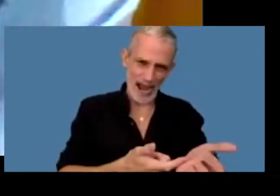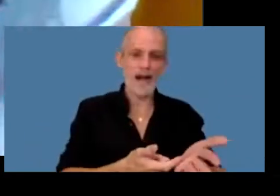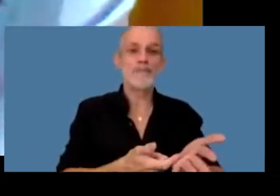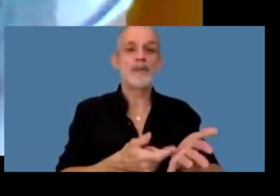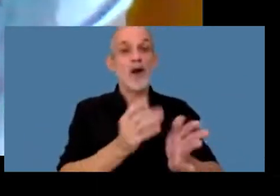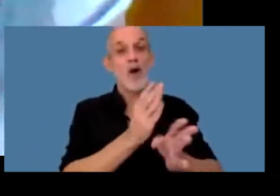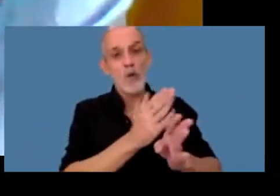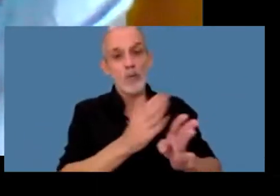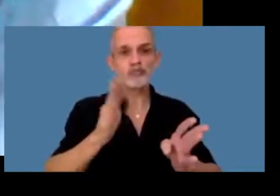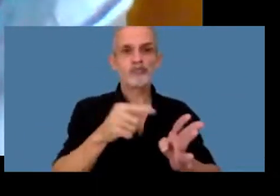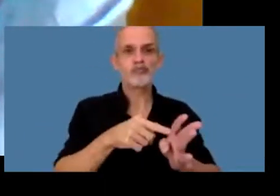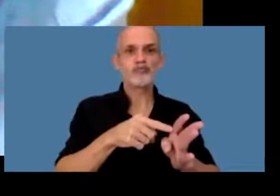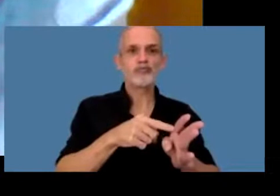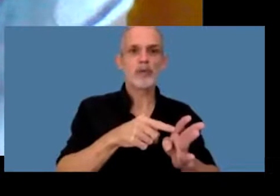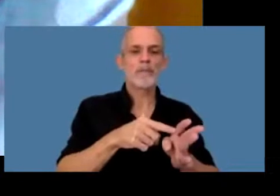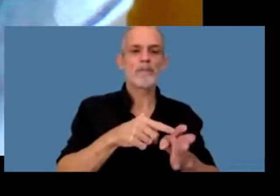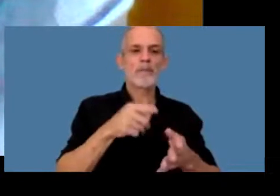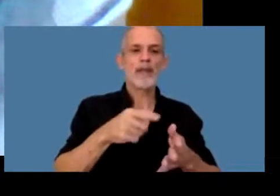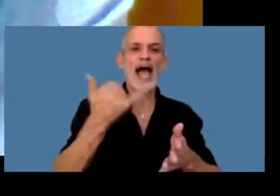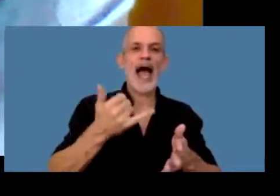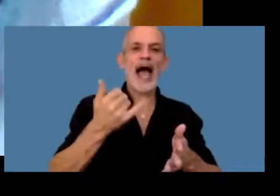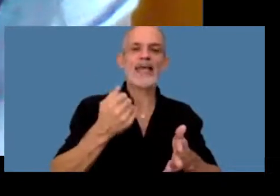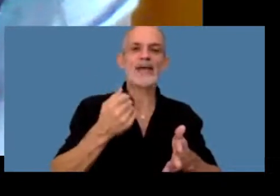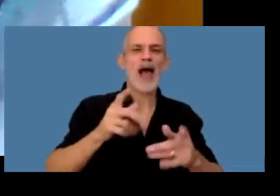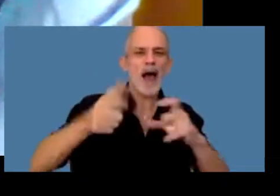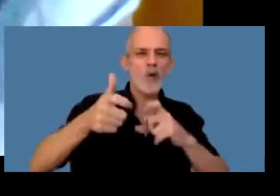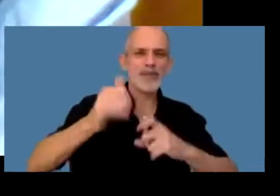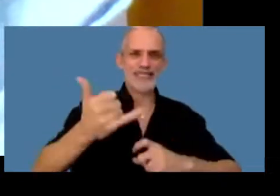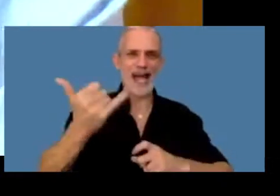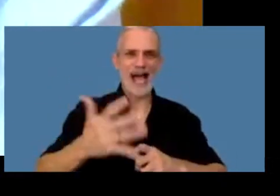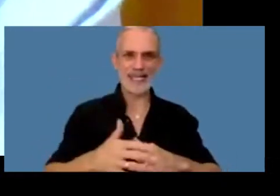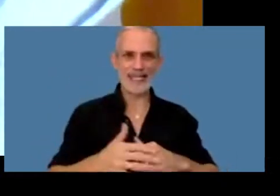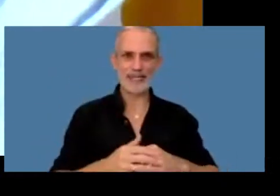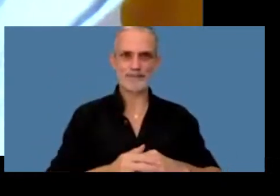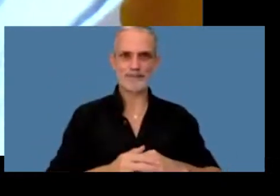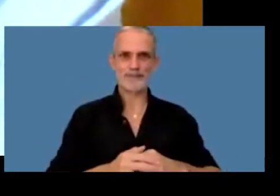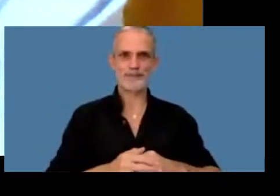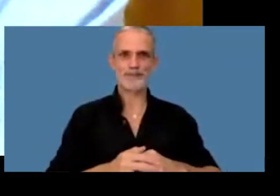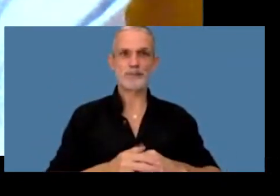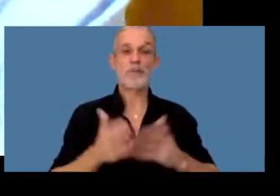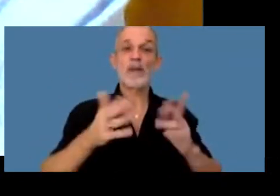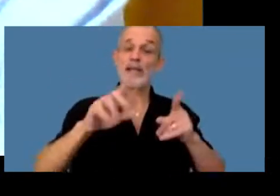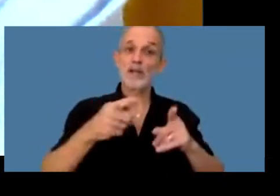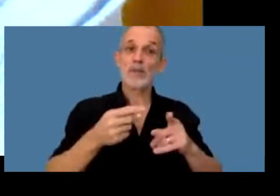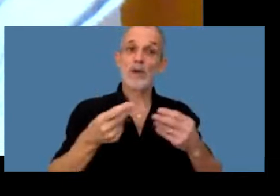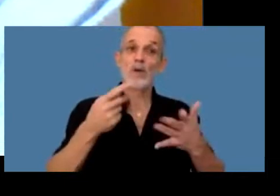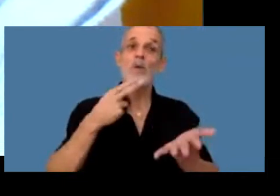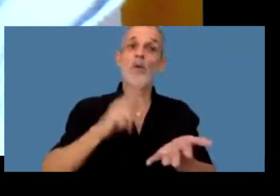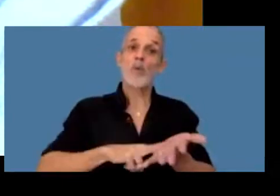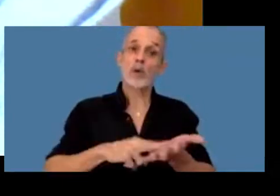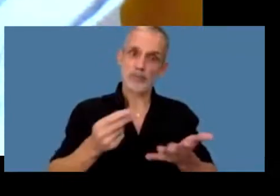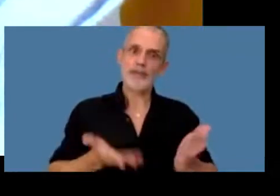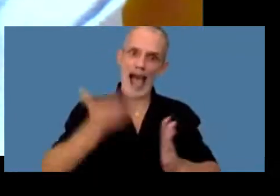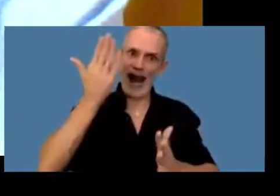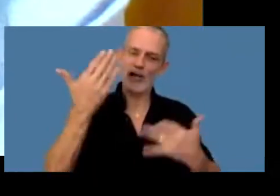la aplicación del ajuste, exactamente. Pero es una tasa alta y creo que entiendo, digamos,